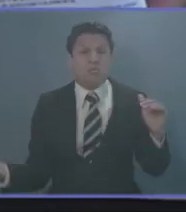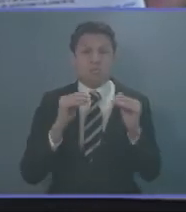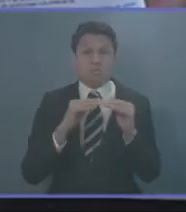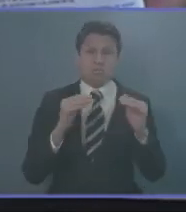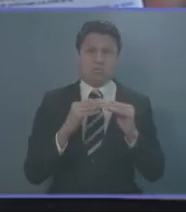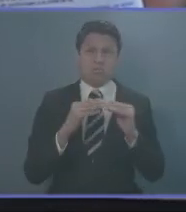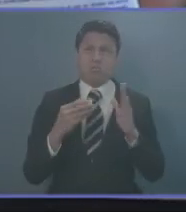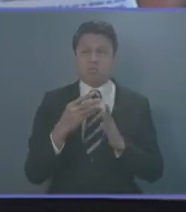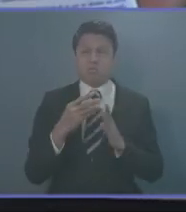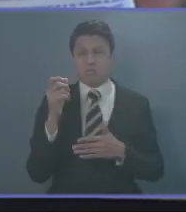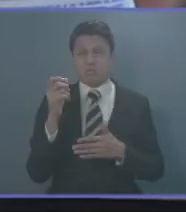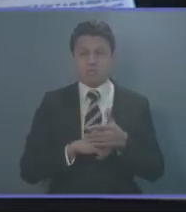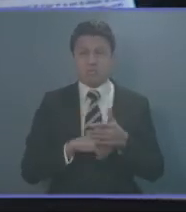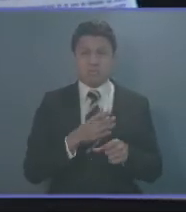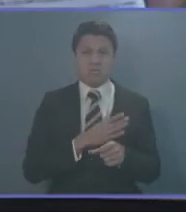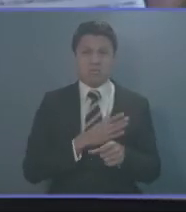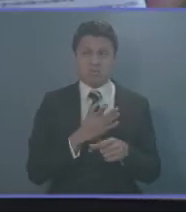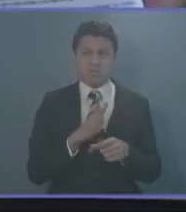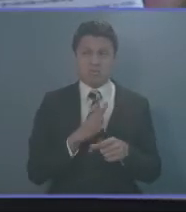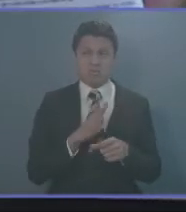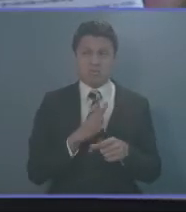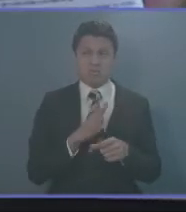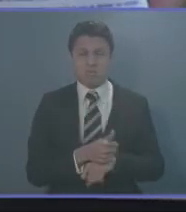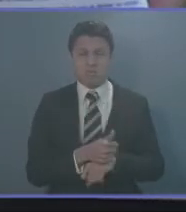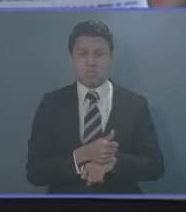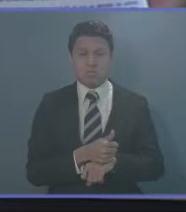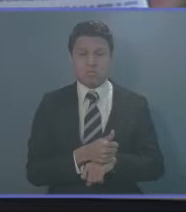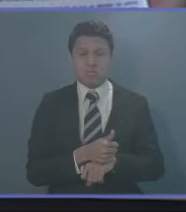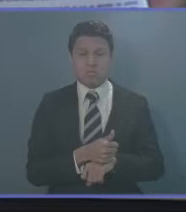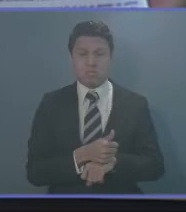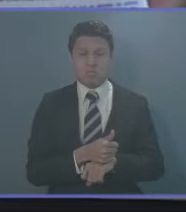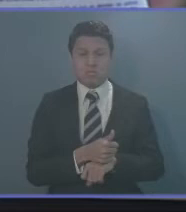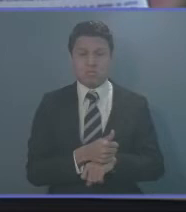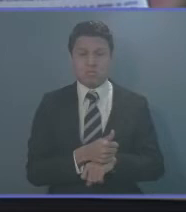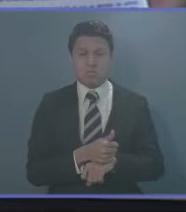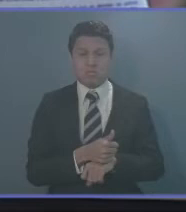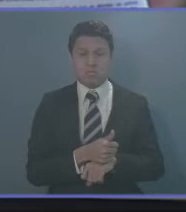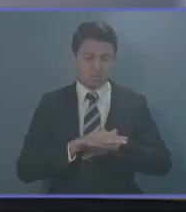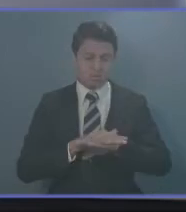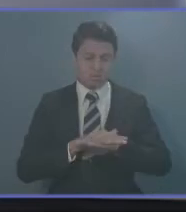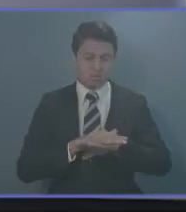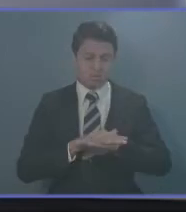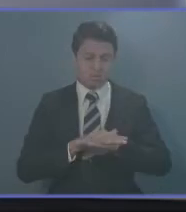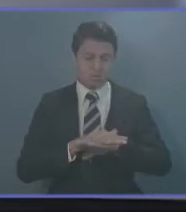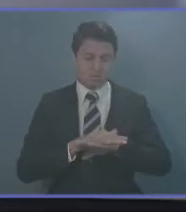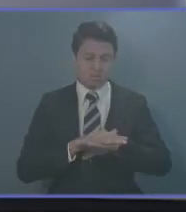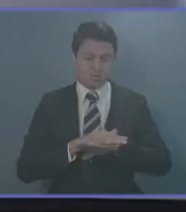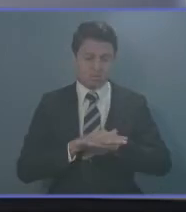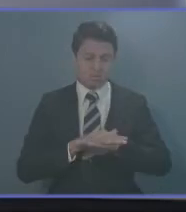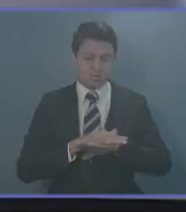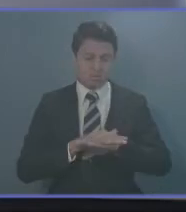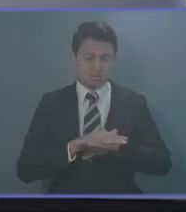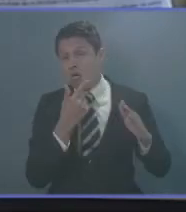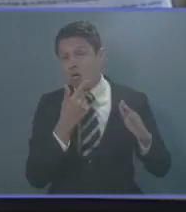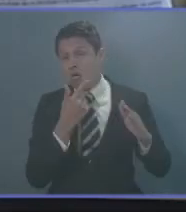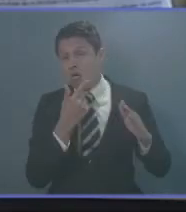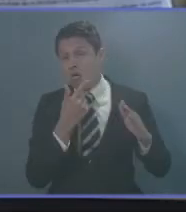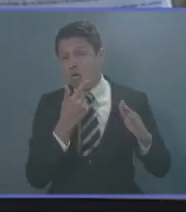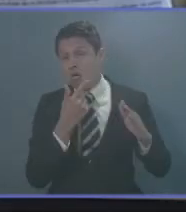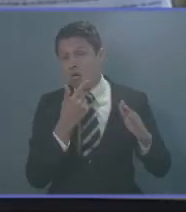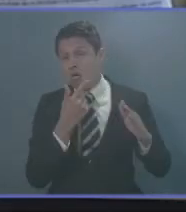el anticipo o pago a cuenta respectivo hasta agotar el remanente. Si como resultado de la